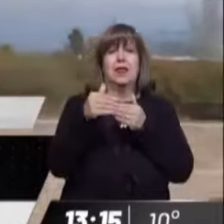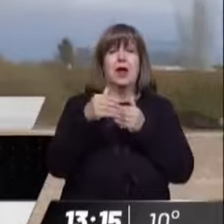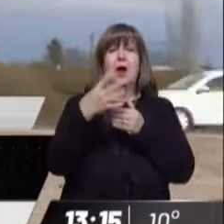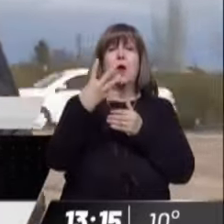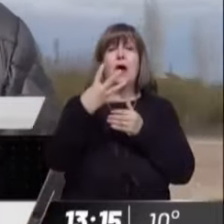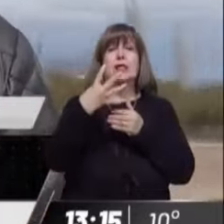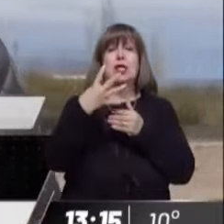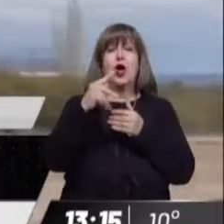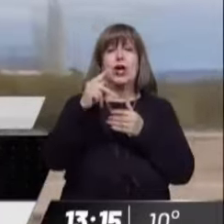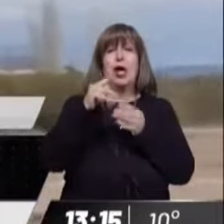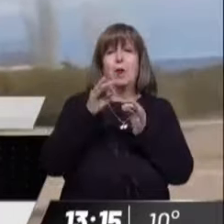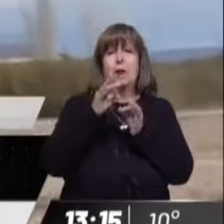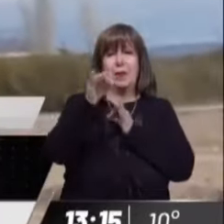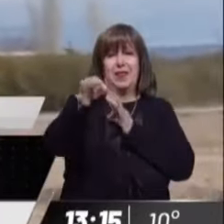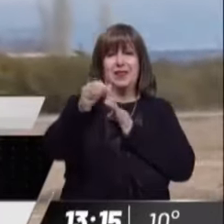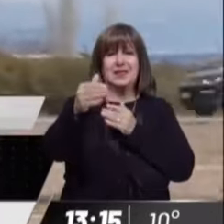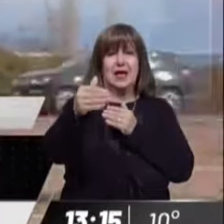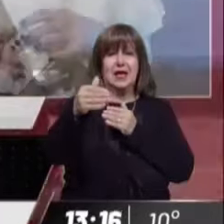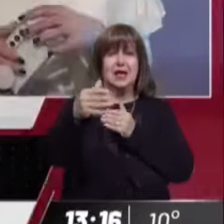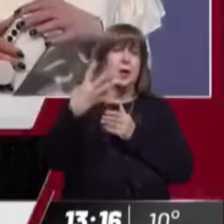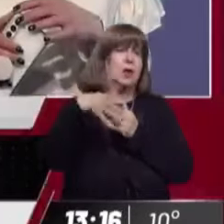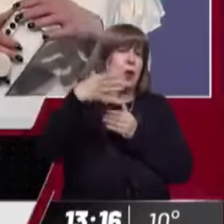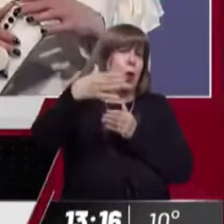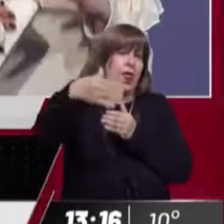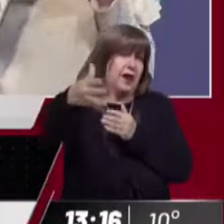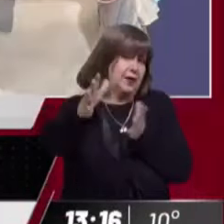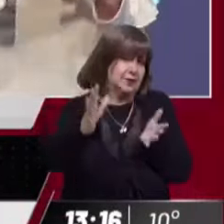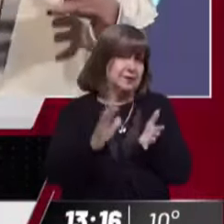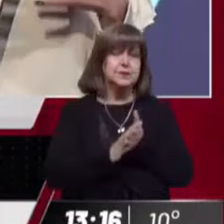4 kilómetros. Y esta calle Míguez,